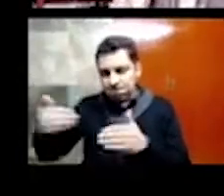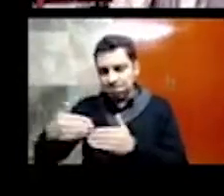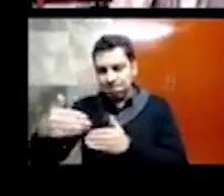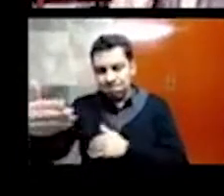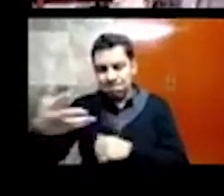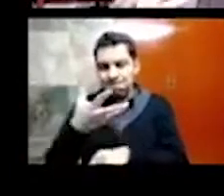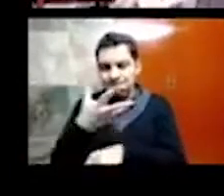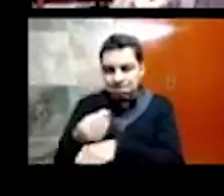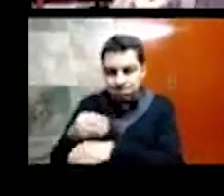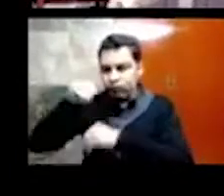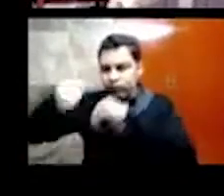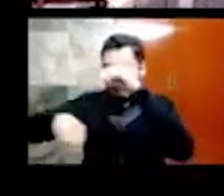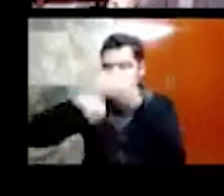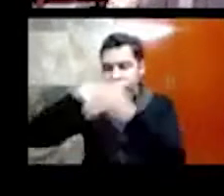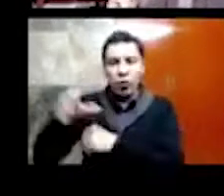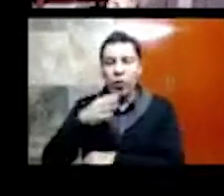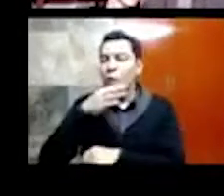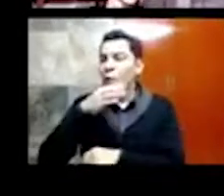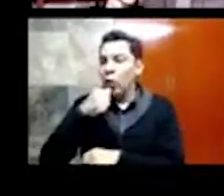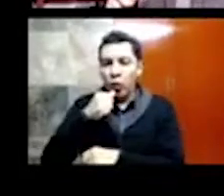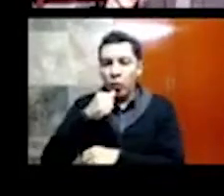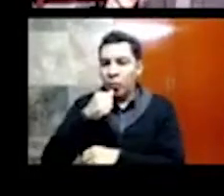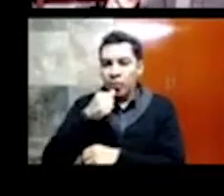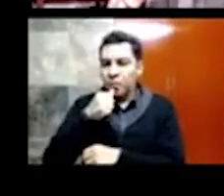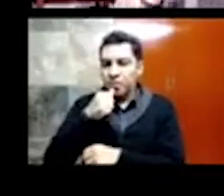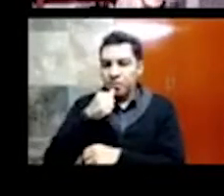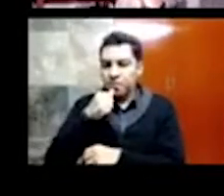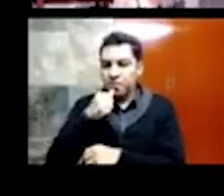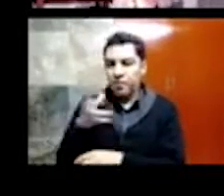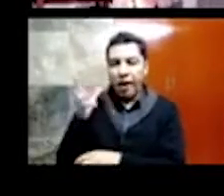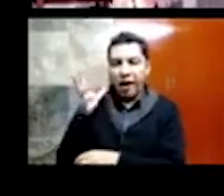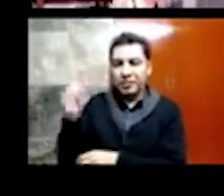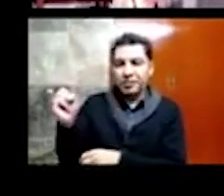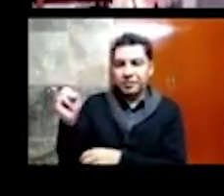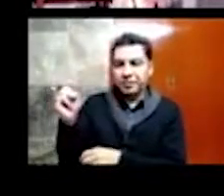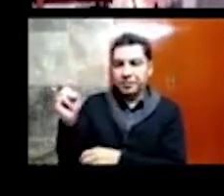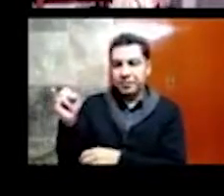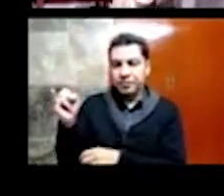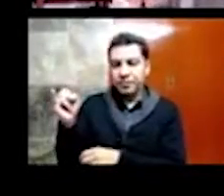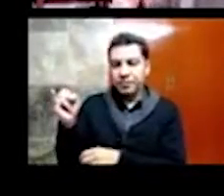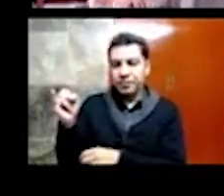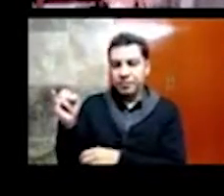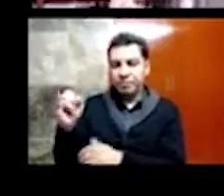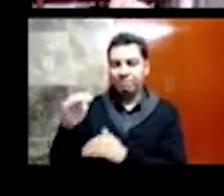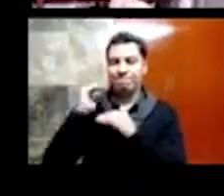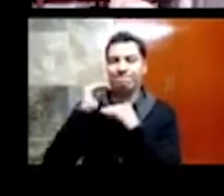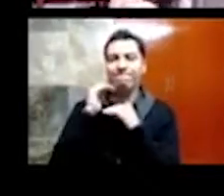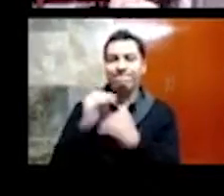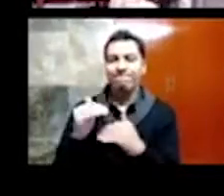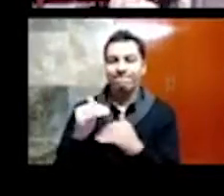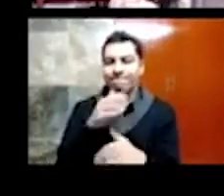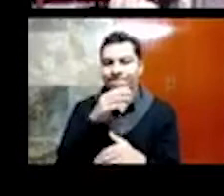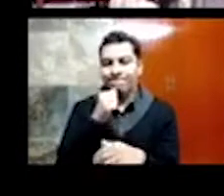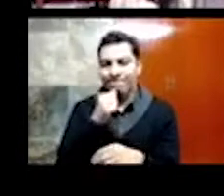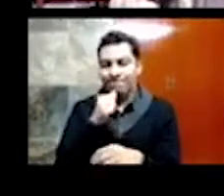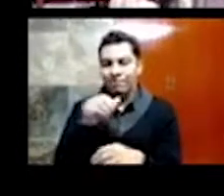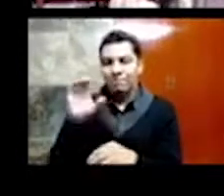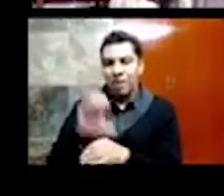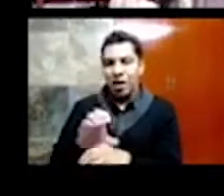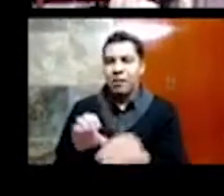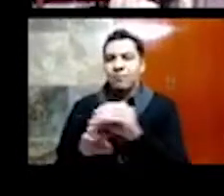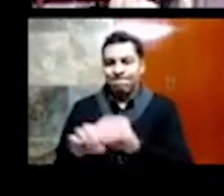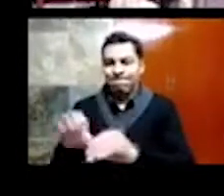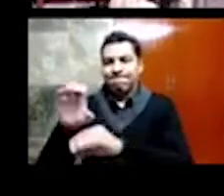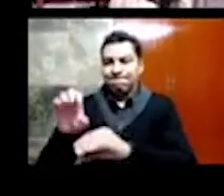gran discurso de la hegemonía mexica, llega a un límite, porque ya no puede seguirse construyendo en